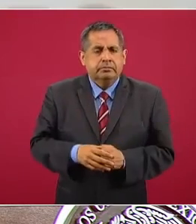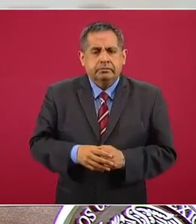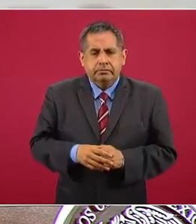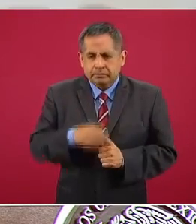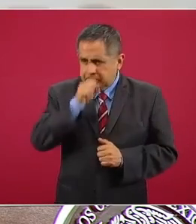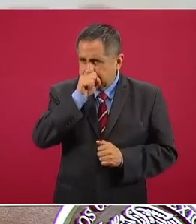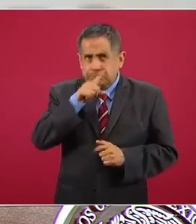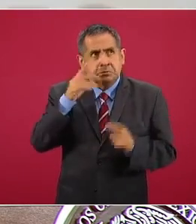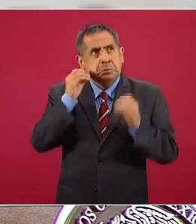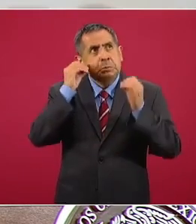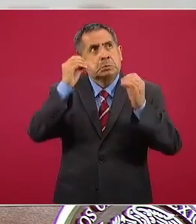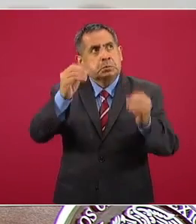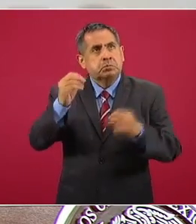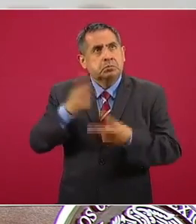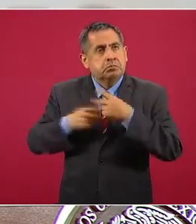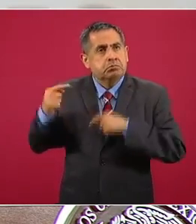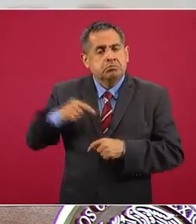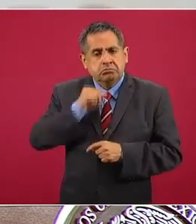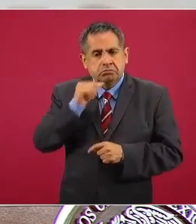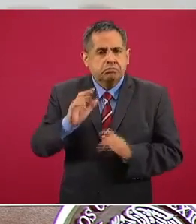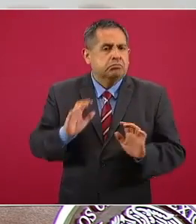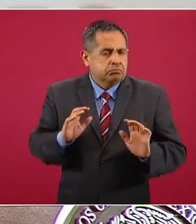Ya tiene tiempo que no viene.